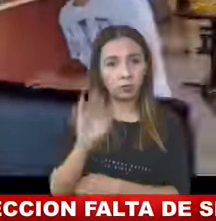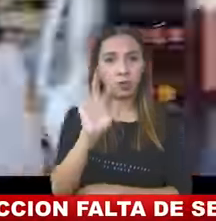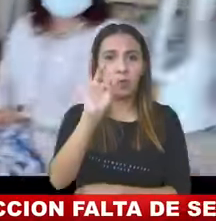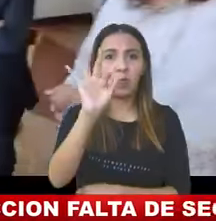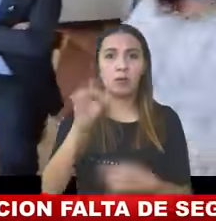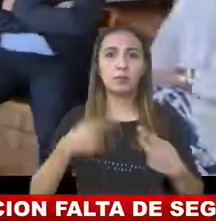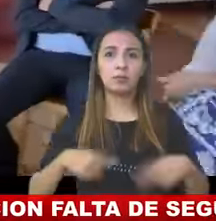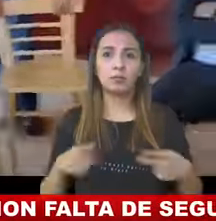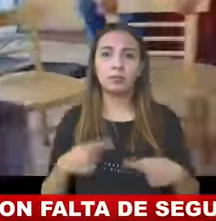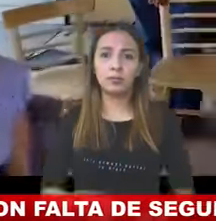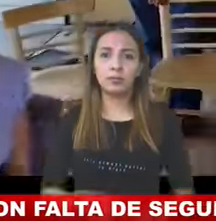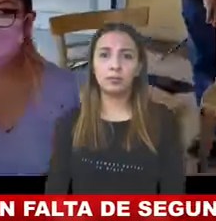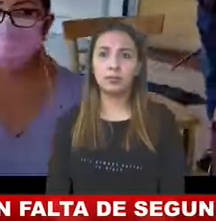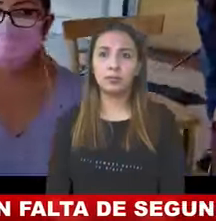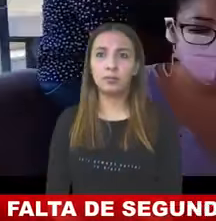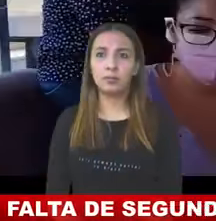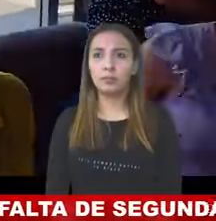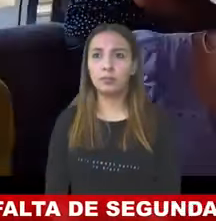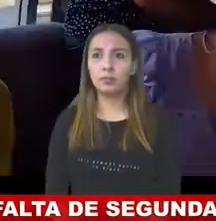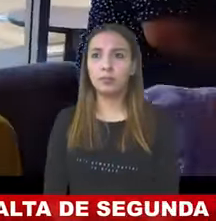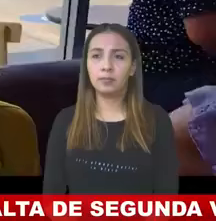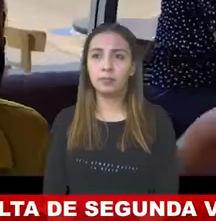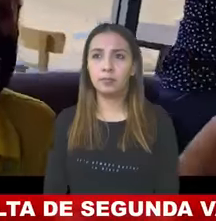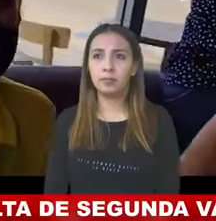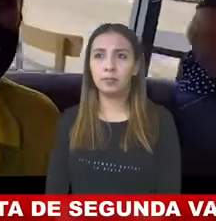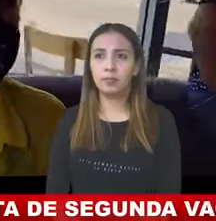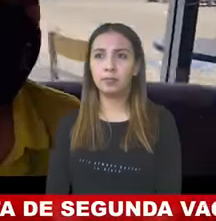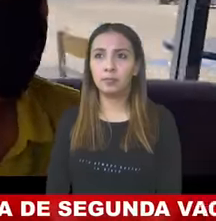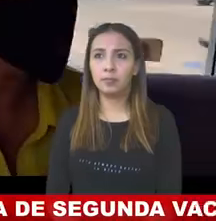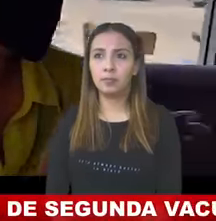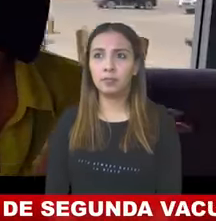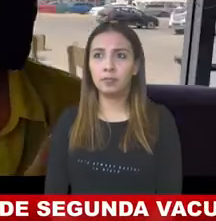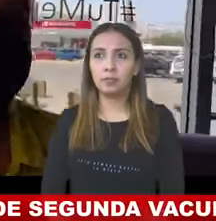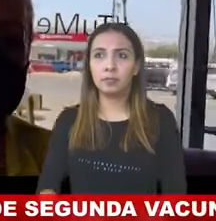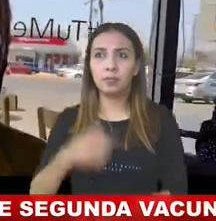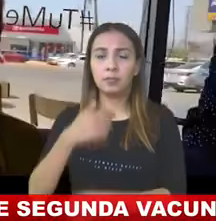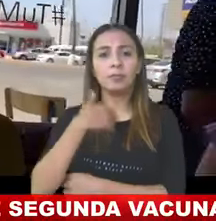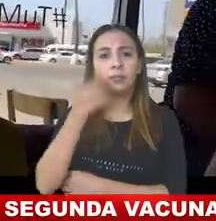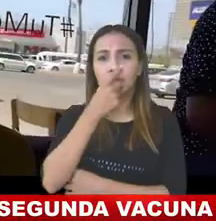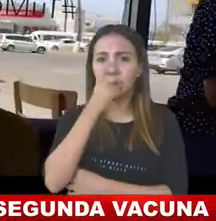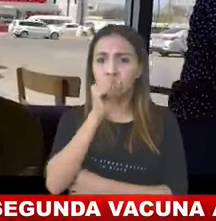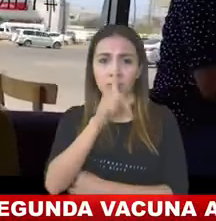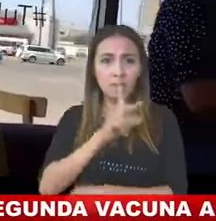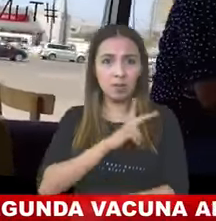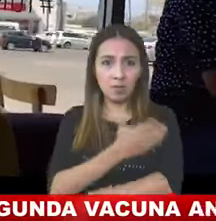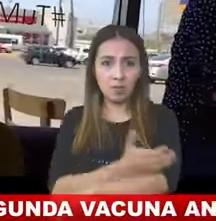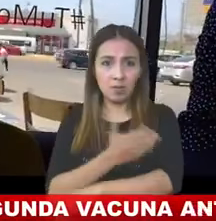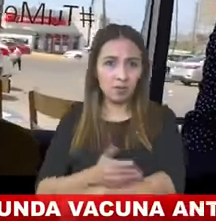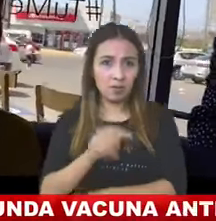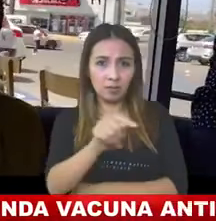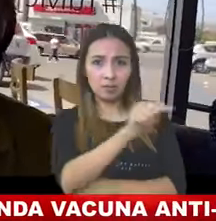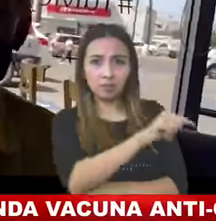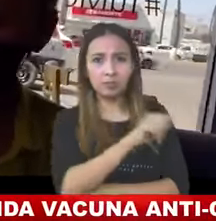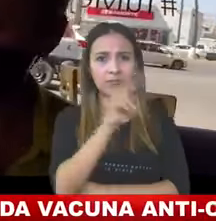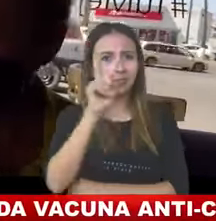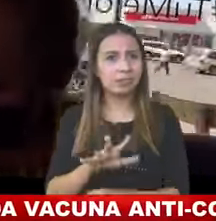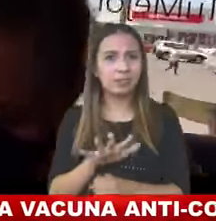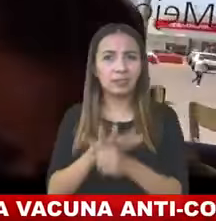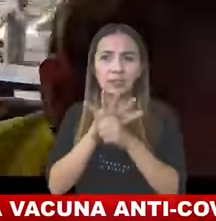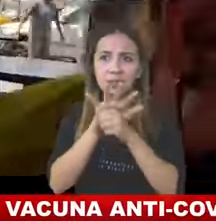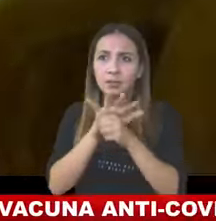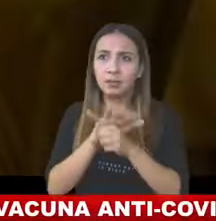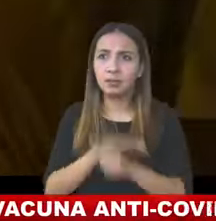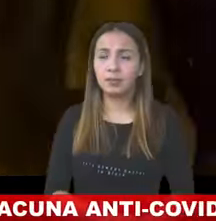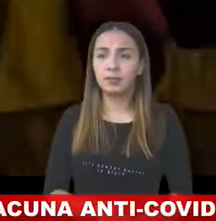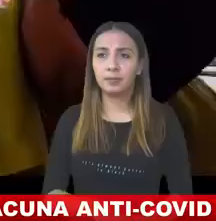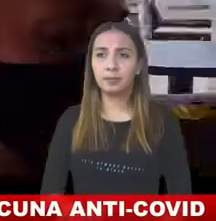quiere decir usted? Bueno, lo particular, aquí con mis compañeras, y es un tema bastante estresante. Ponte de este lado para la cuestión de la